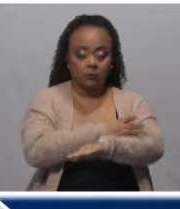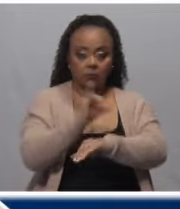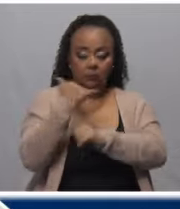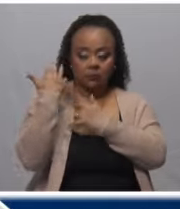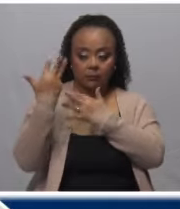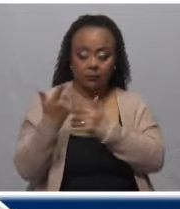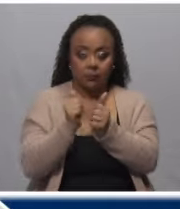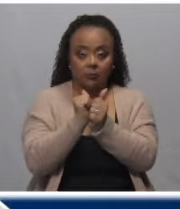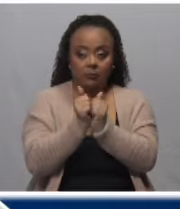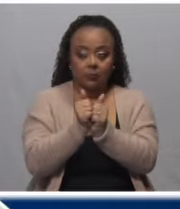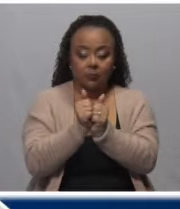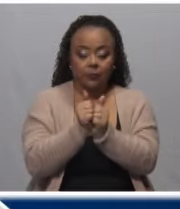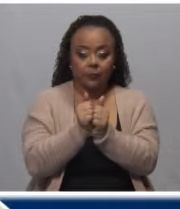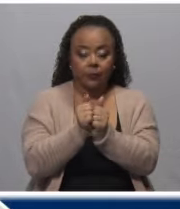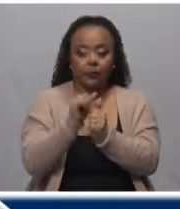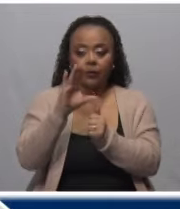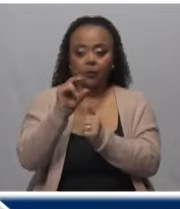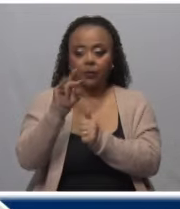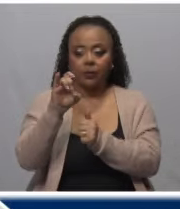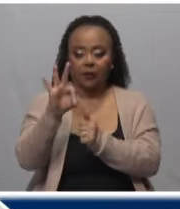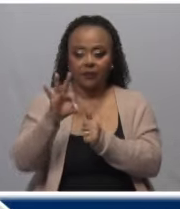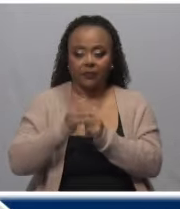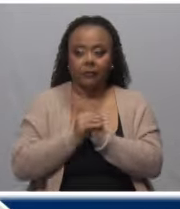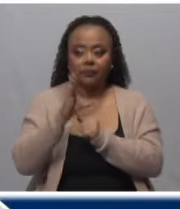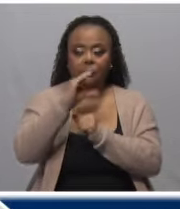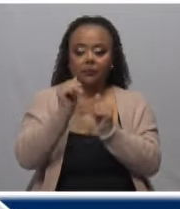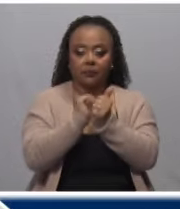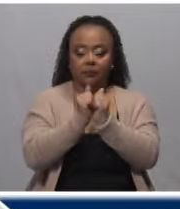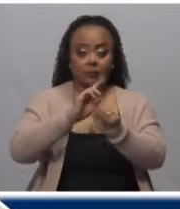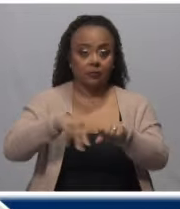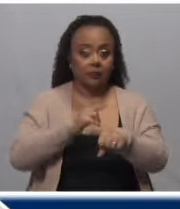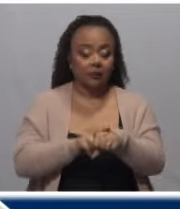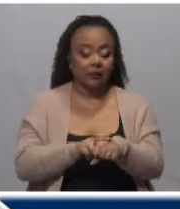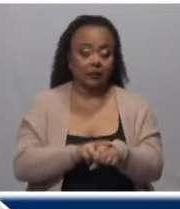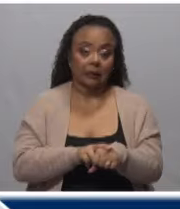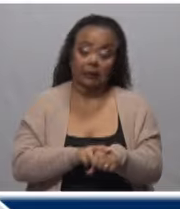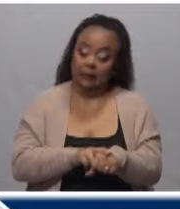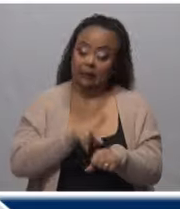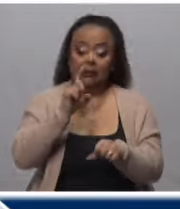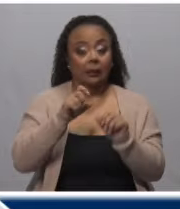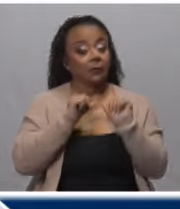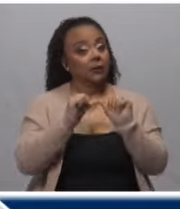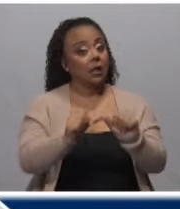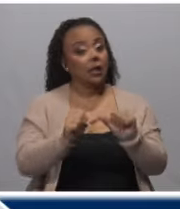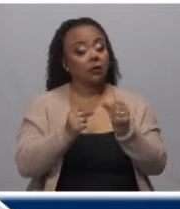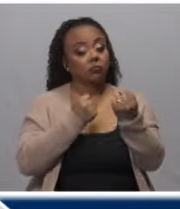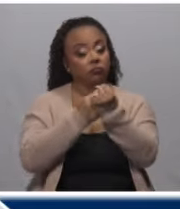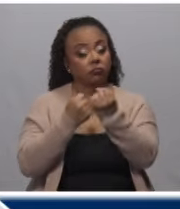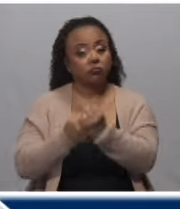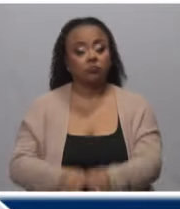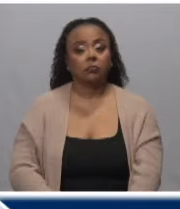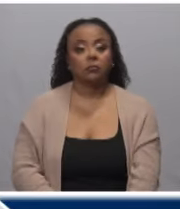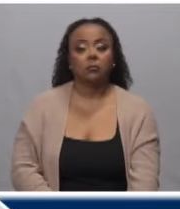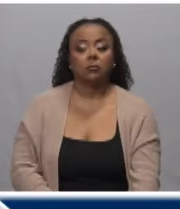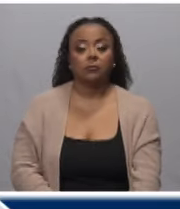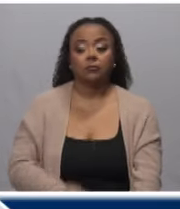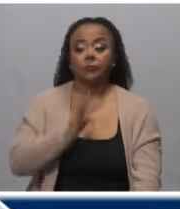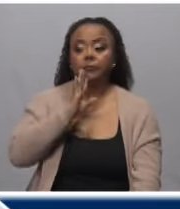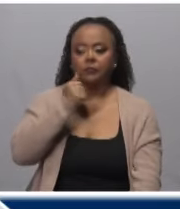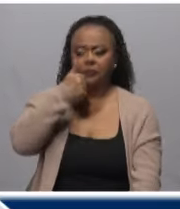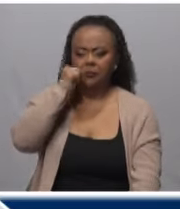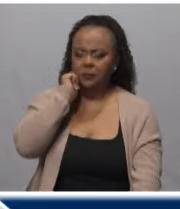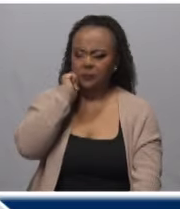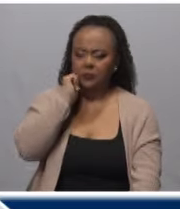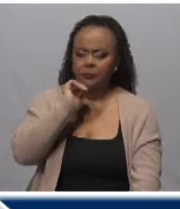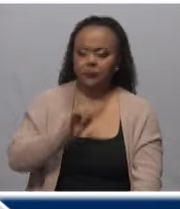al torneo de Concacaf y lo del Campeonato Nacional de tienen que seguir reforzándose porque como hablábamos ayer un día de